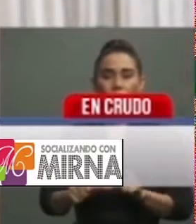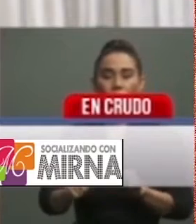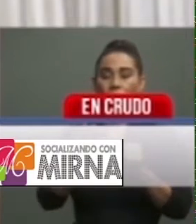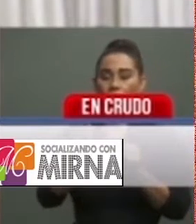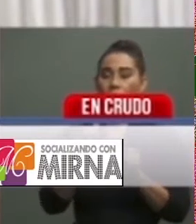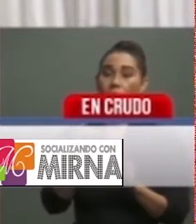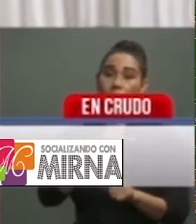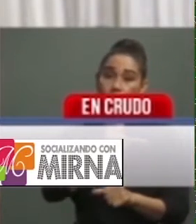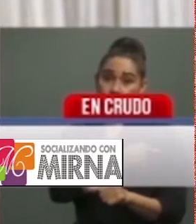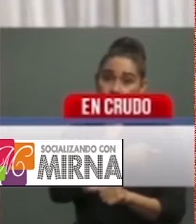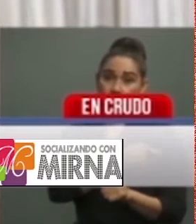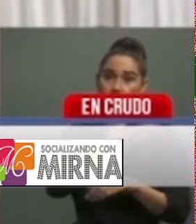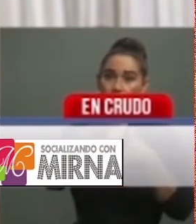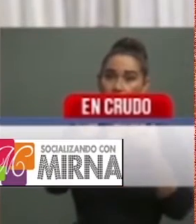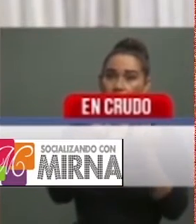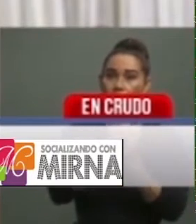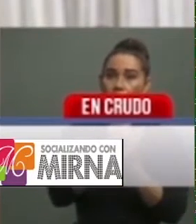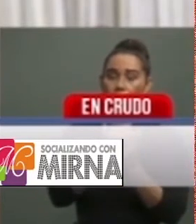los incautos no, porque